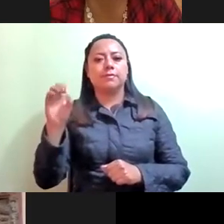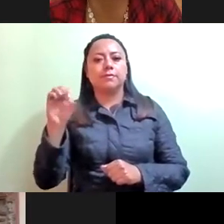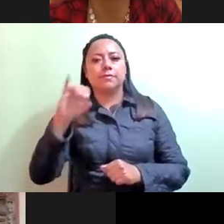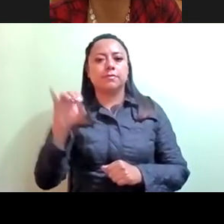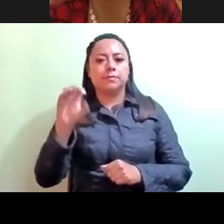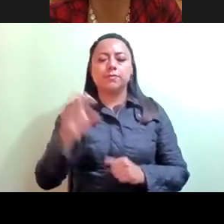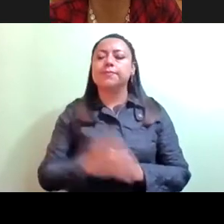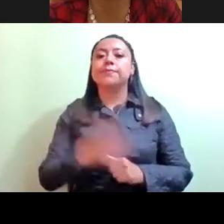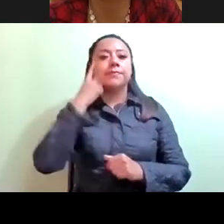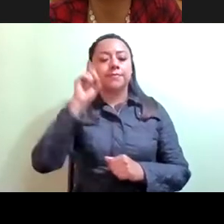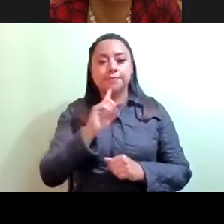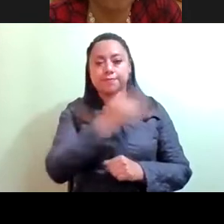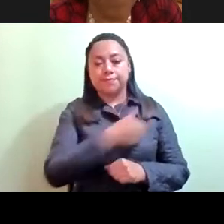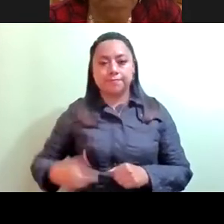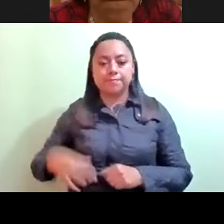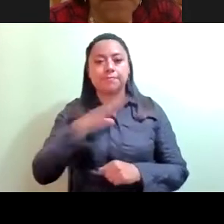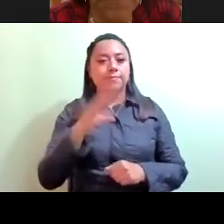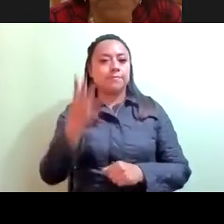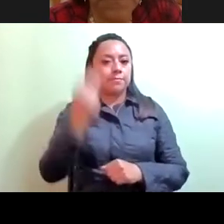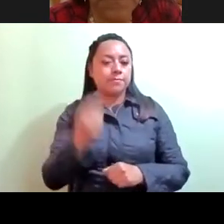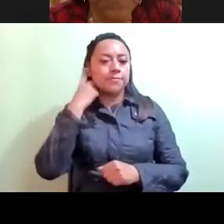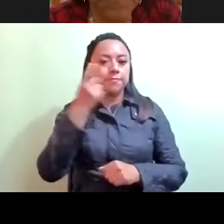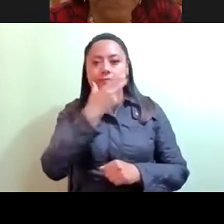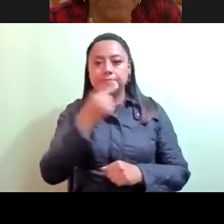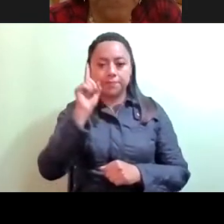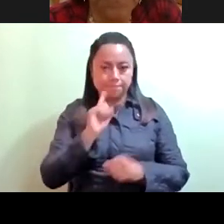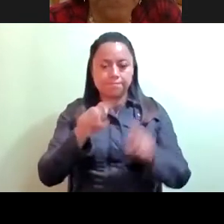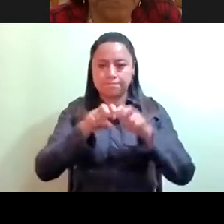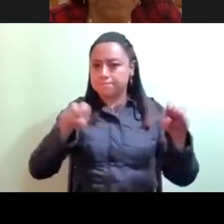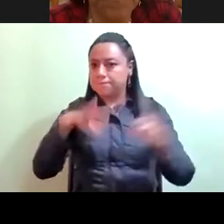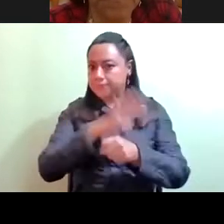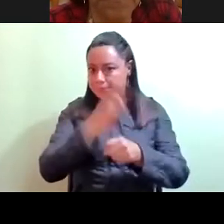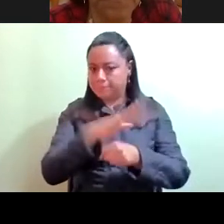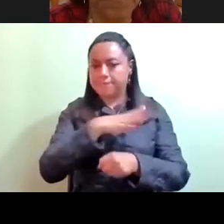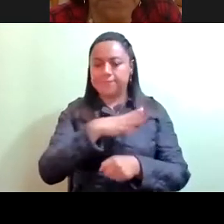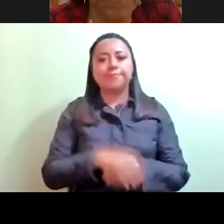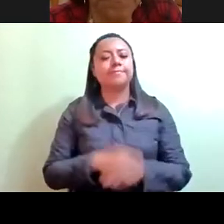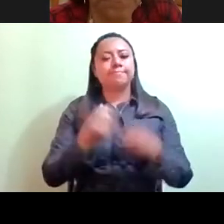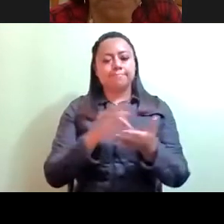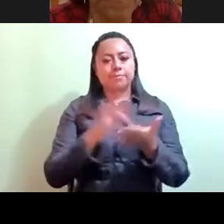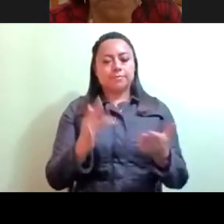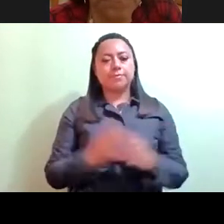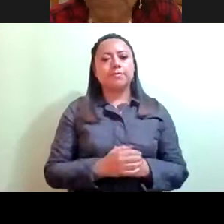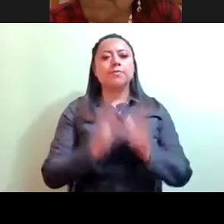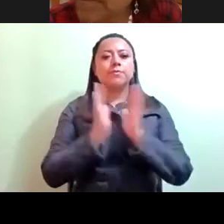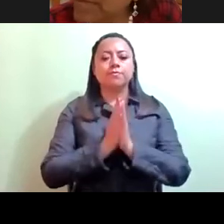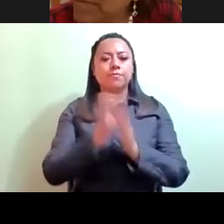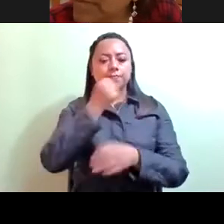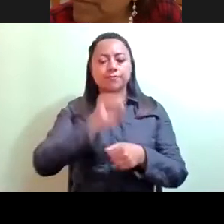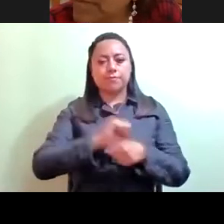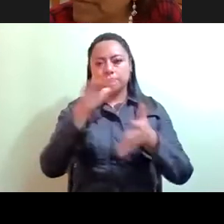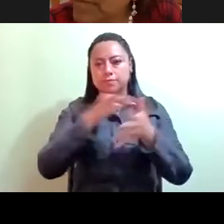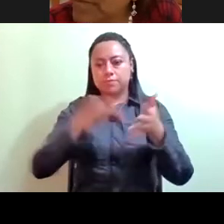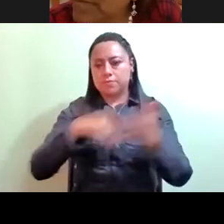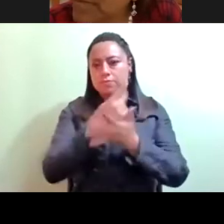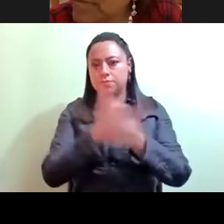Diputada Presidenta, hay una asistencia de nueve diputadas y diputadas. Hay quórum. Muchas gracias. Le solicito, secretario, dar lectura al orden del día de esta sesión de